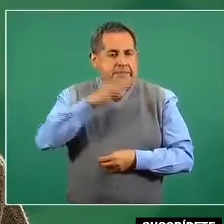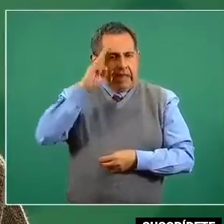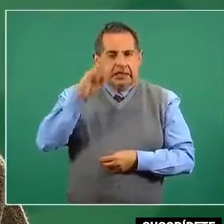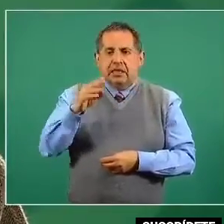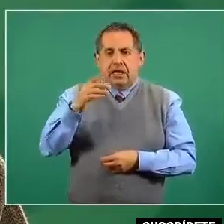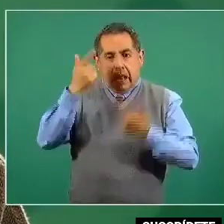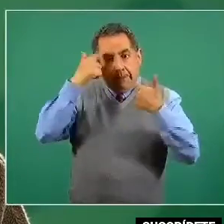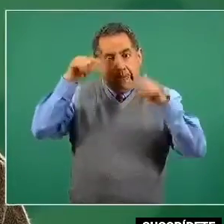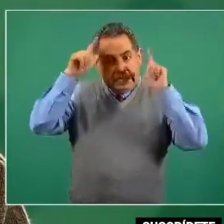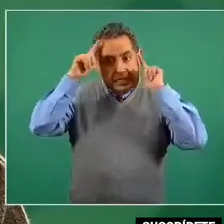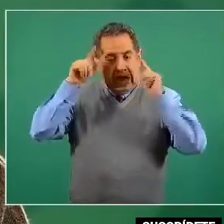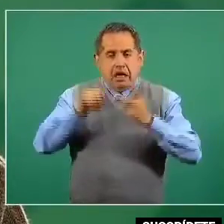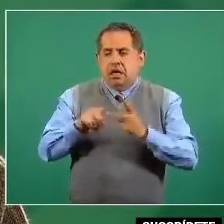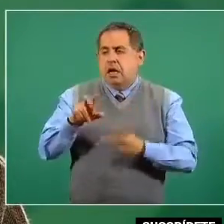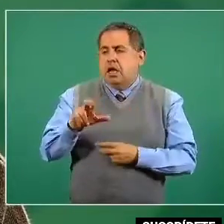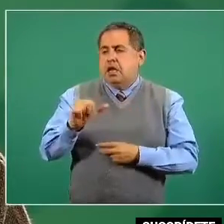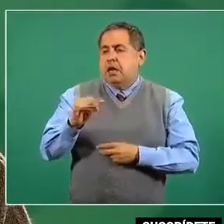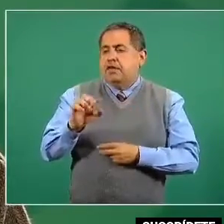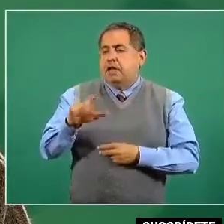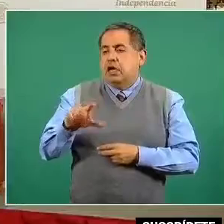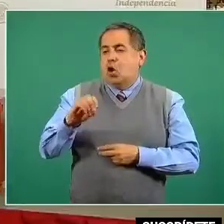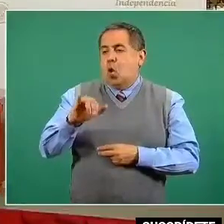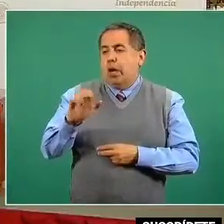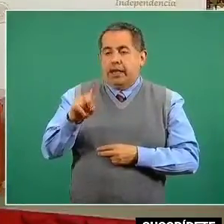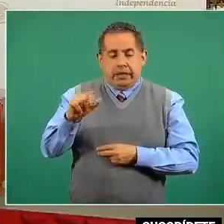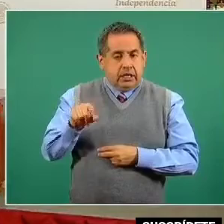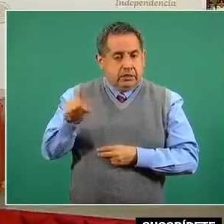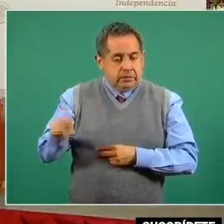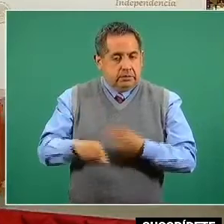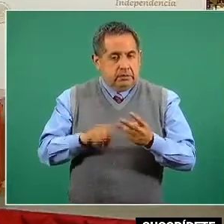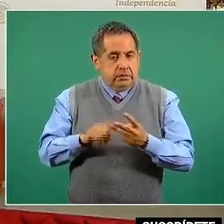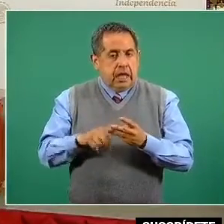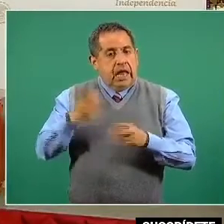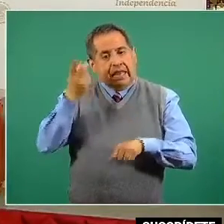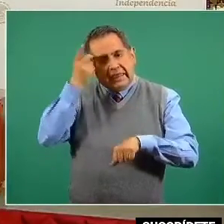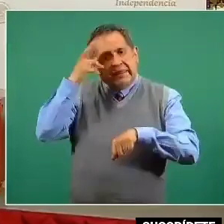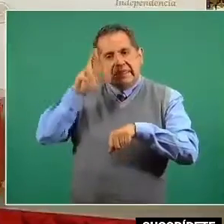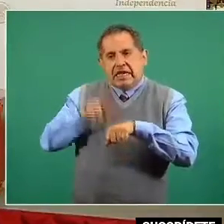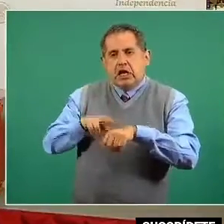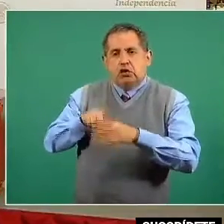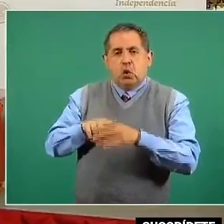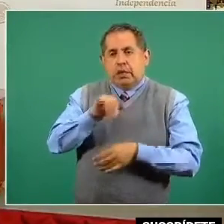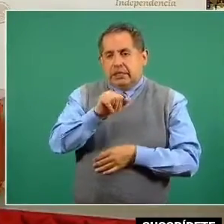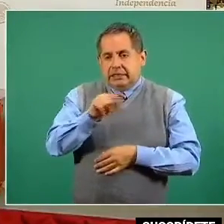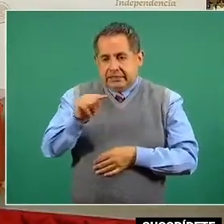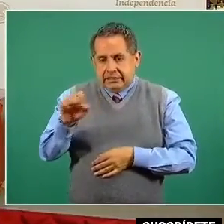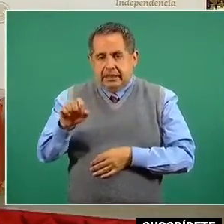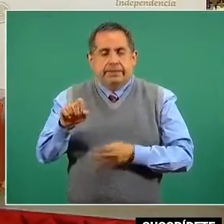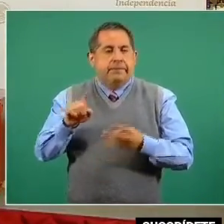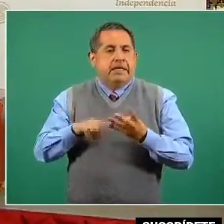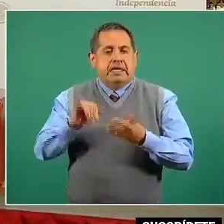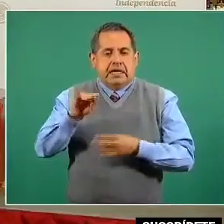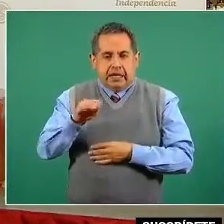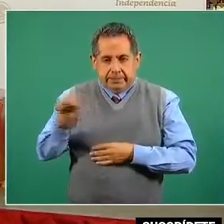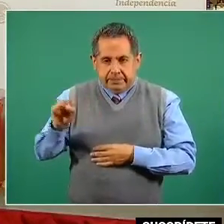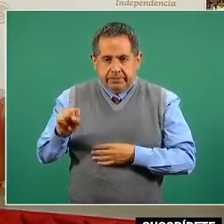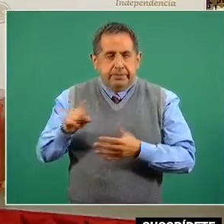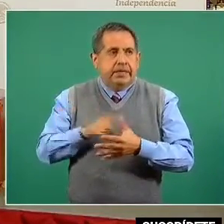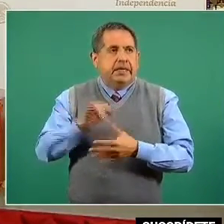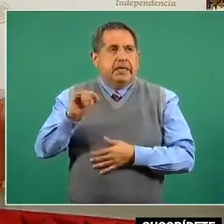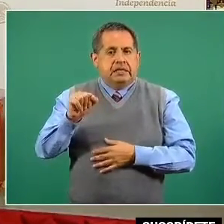Marina, Rafael Ojeda, los directores del ISSSTE y del IMSS y del